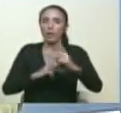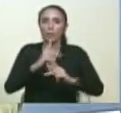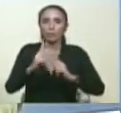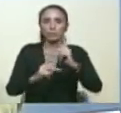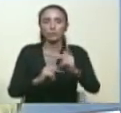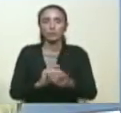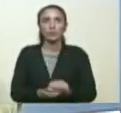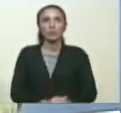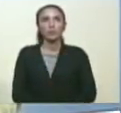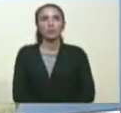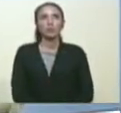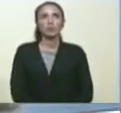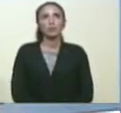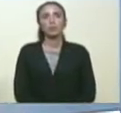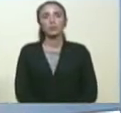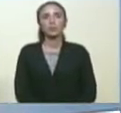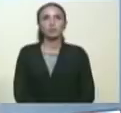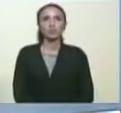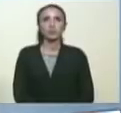Y